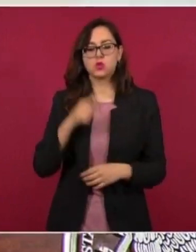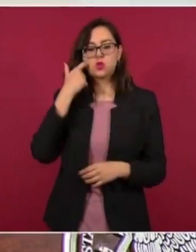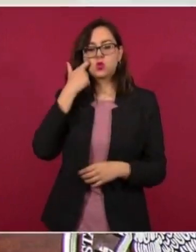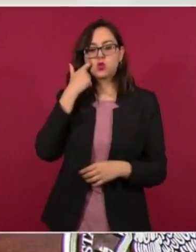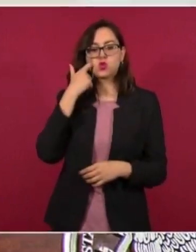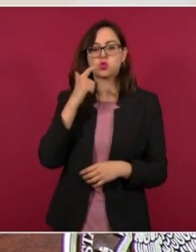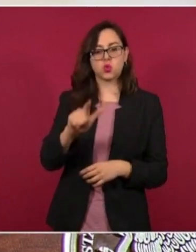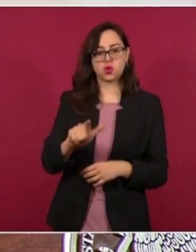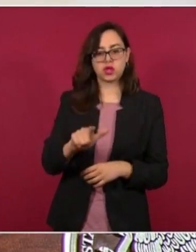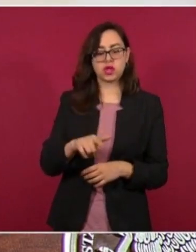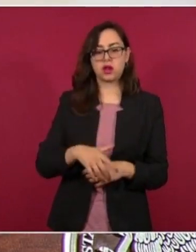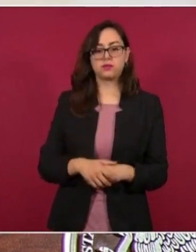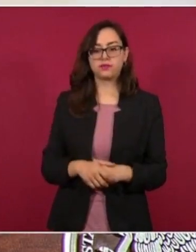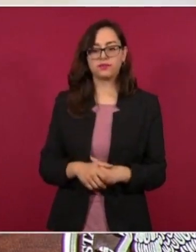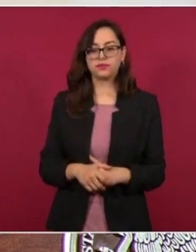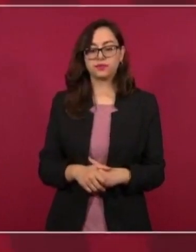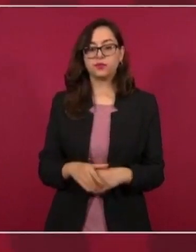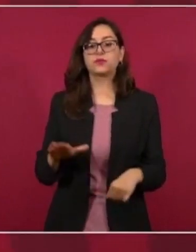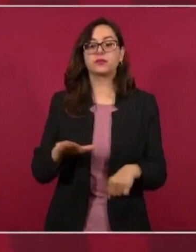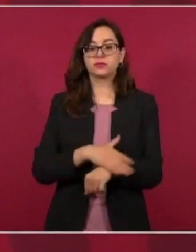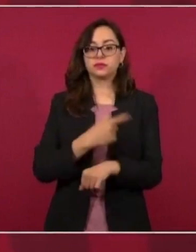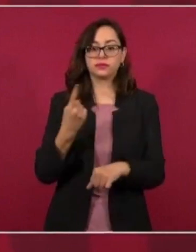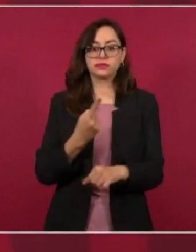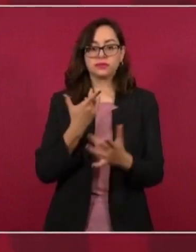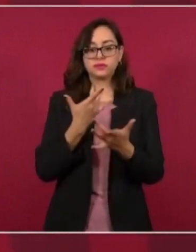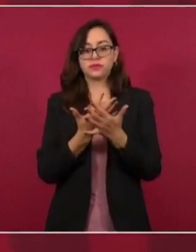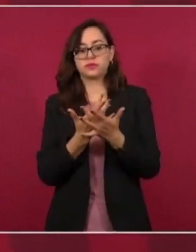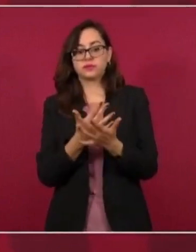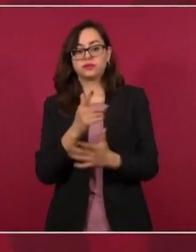la resolución del tribunal.